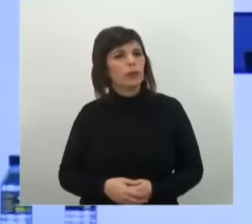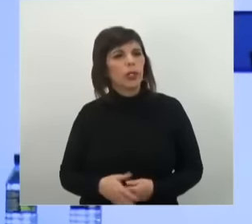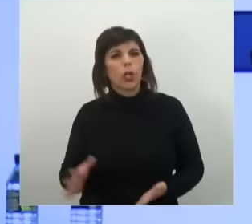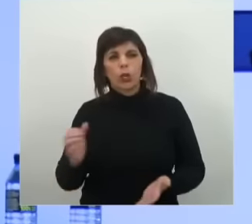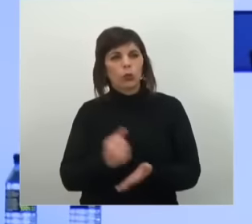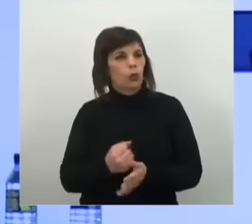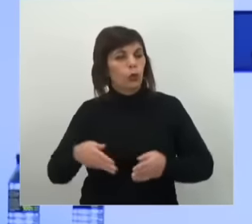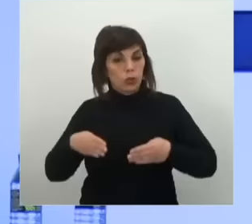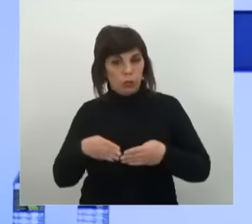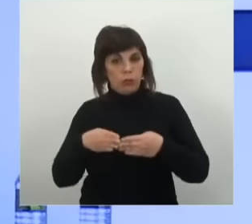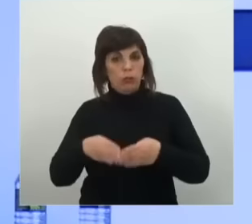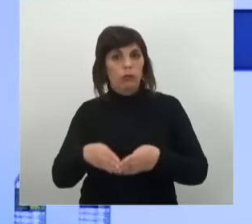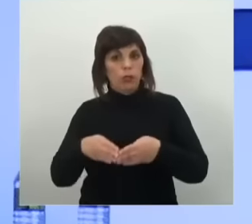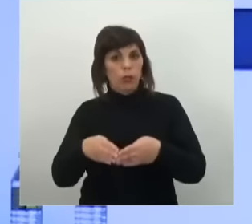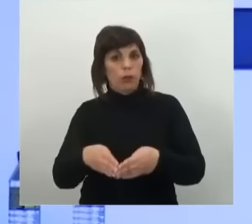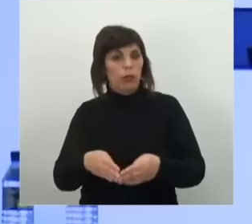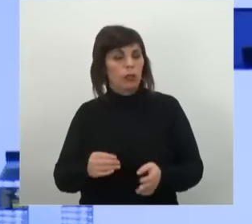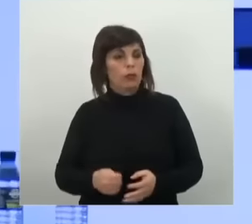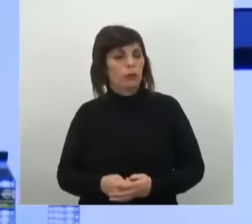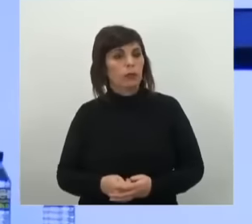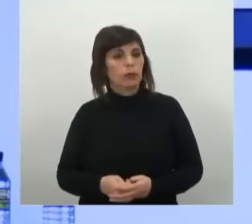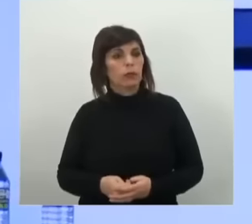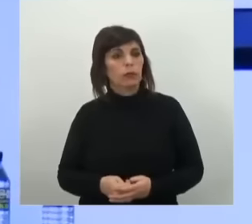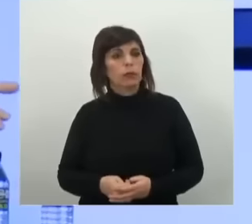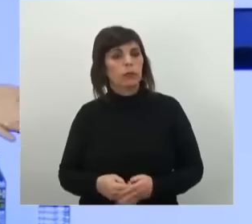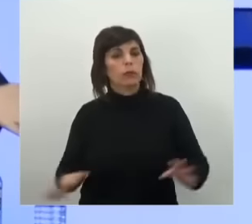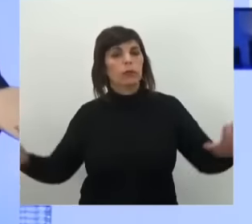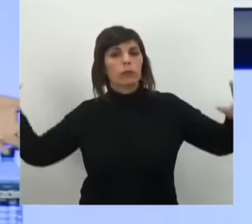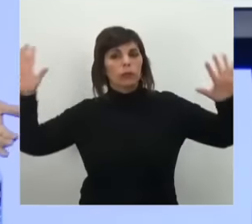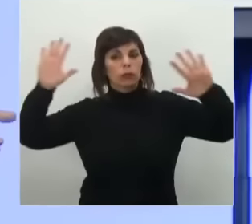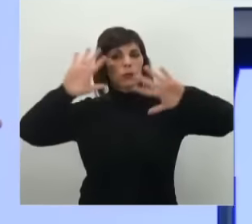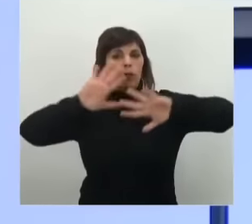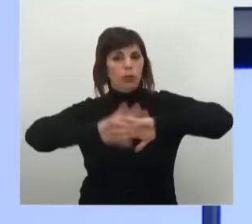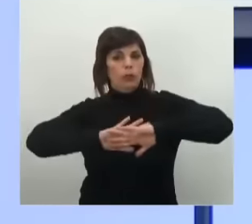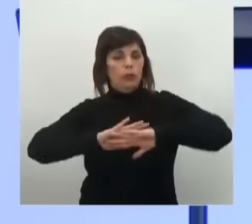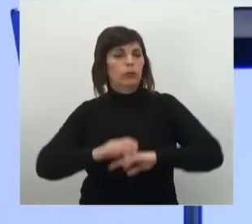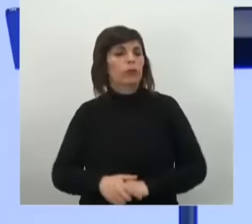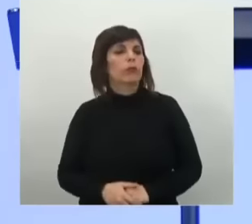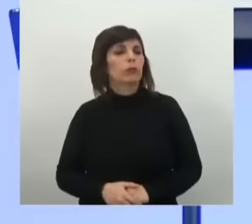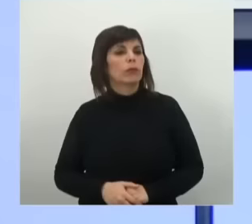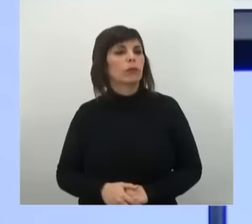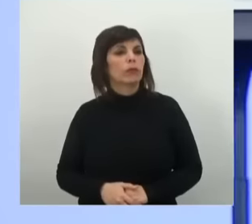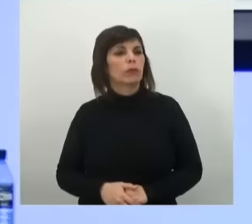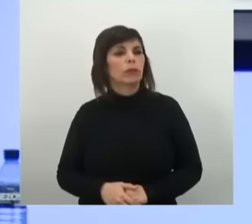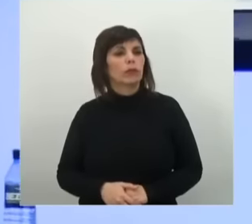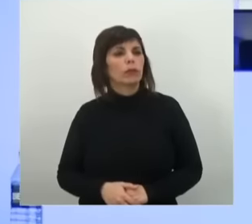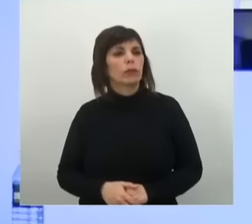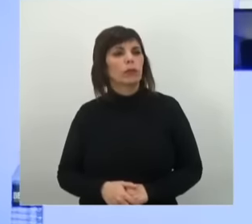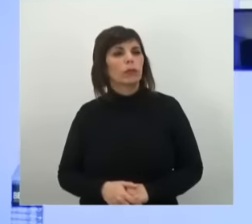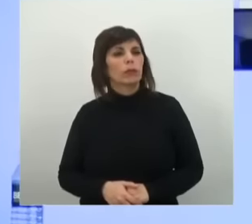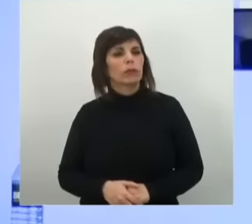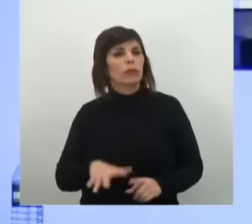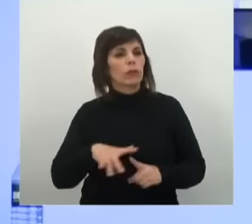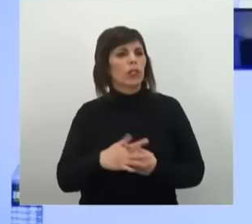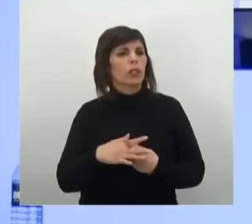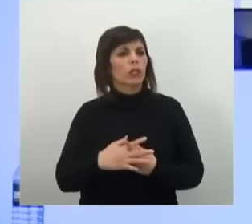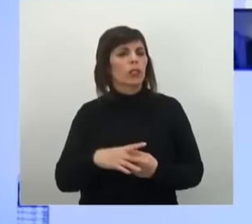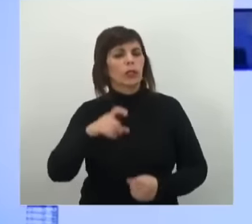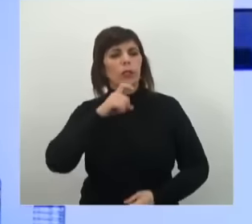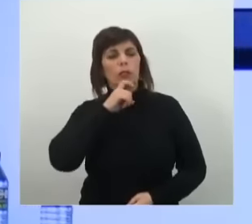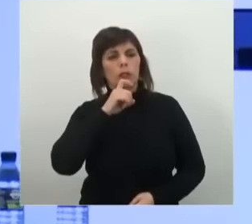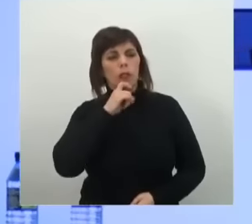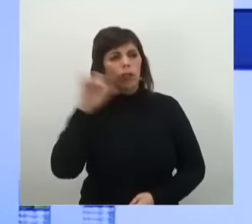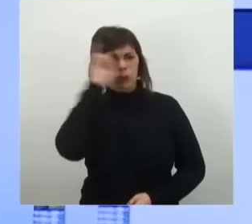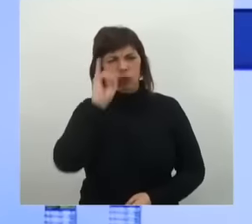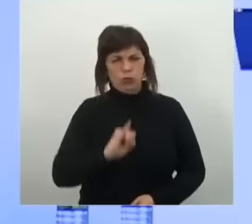en una Barca estamos entrando en horario nocturno okay Estamos en la situación bien complicada la